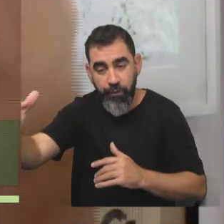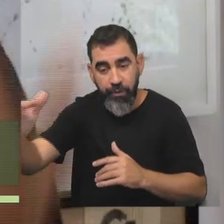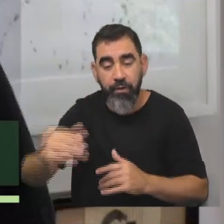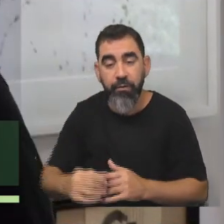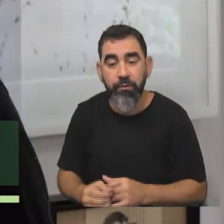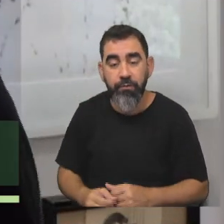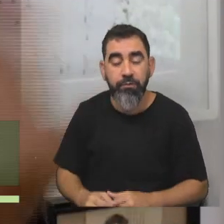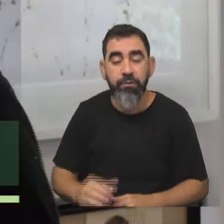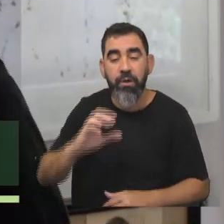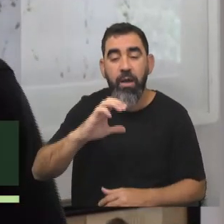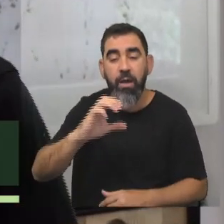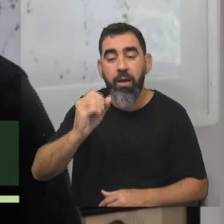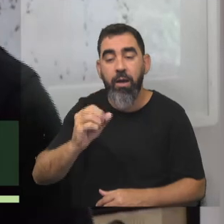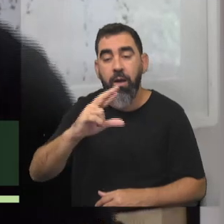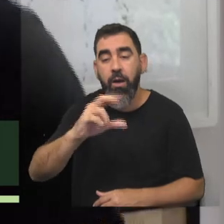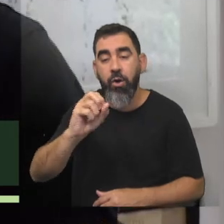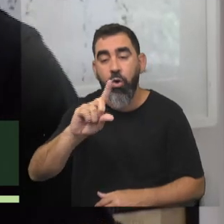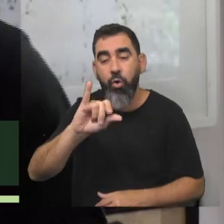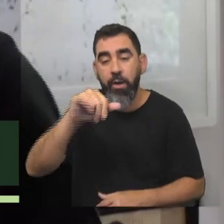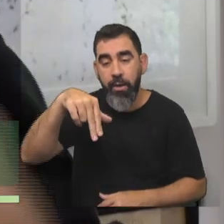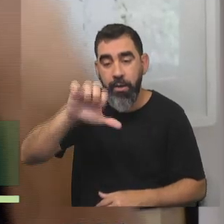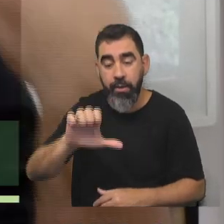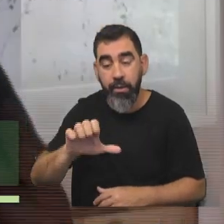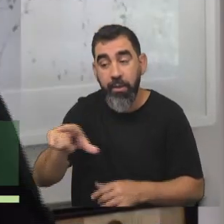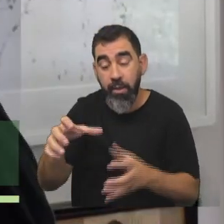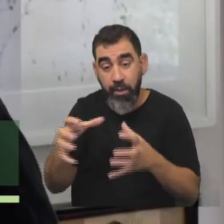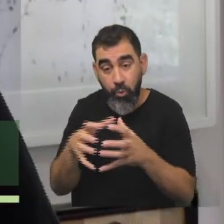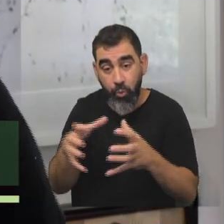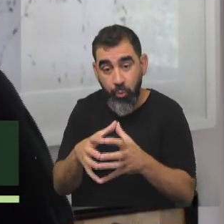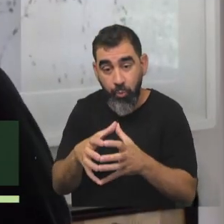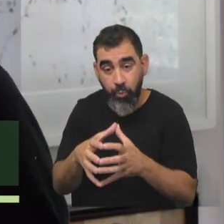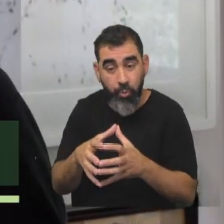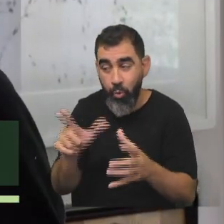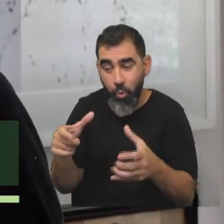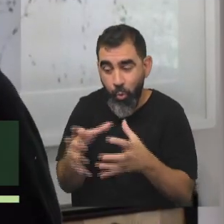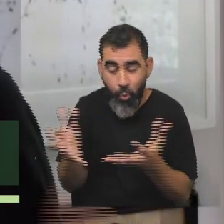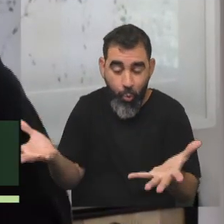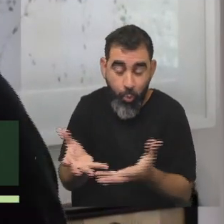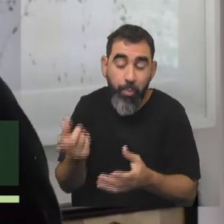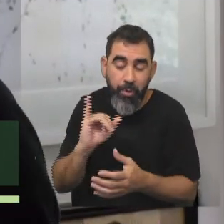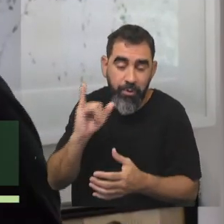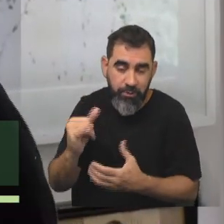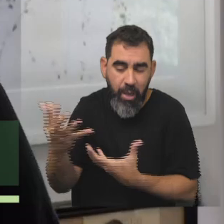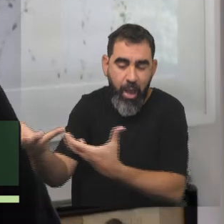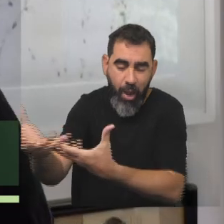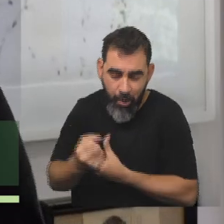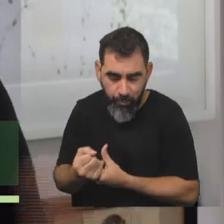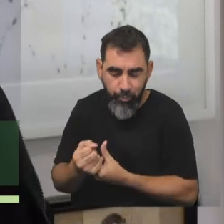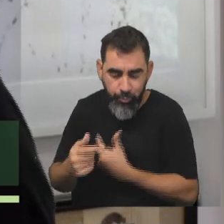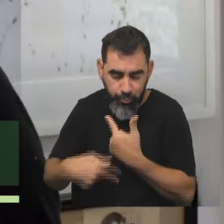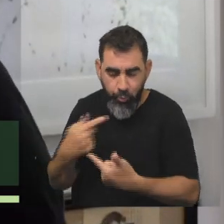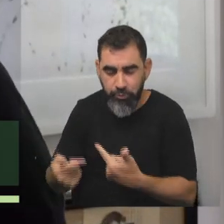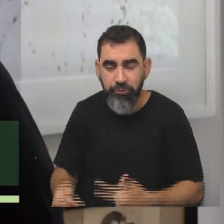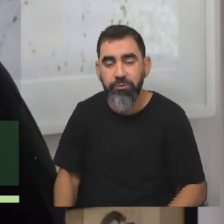a Caro anastasiadis que nos ha acompañado en el equipo y que ahora ya no está en nuestro equipo pero no nos seguimos queriendo y